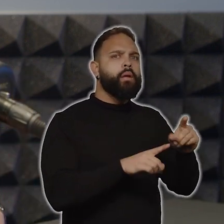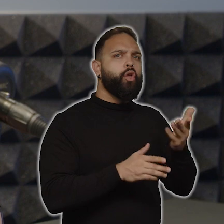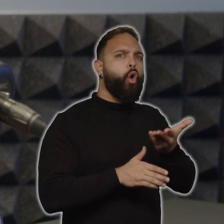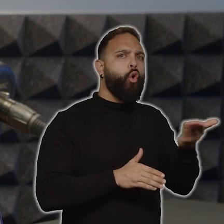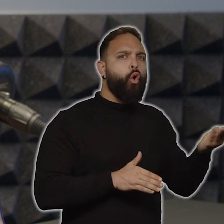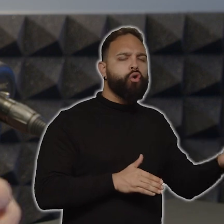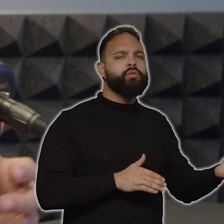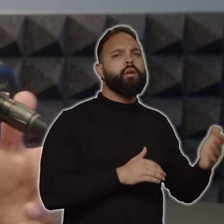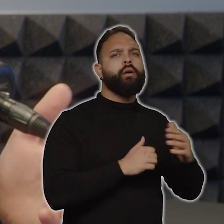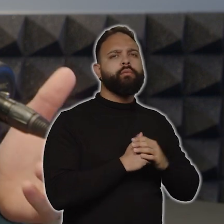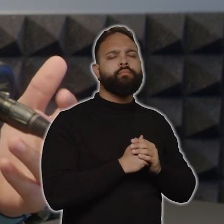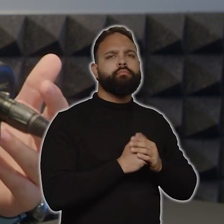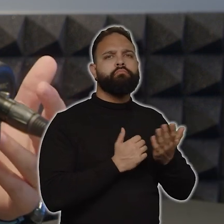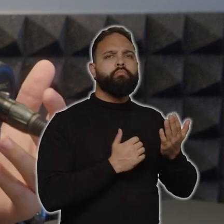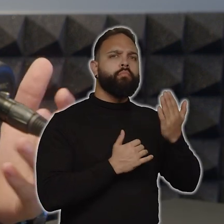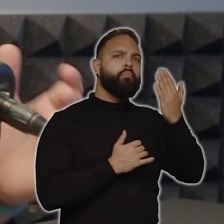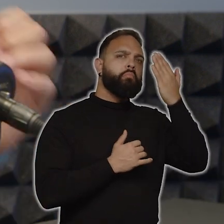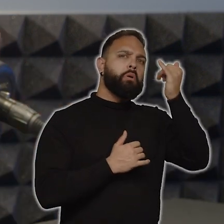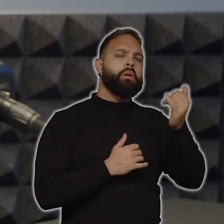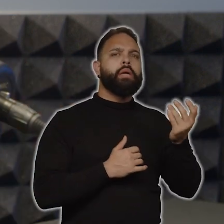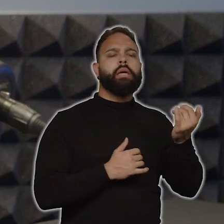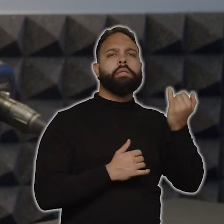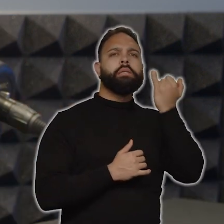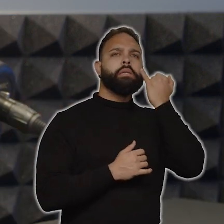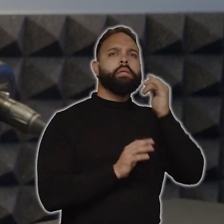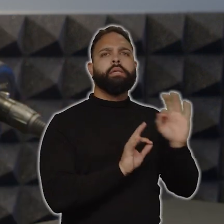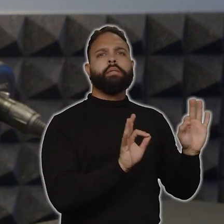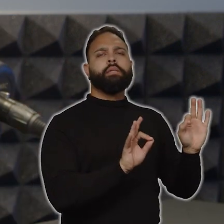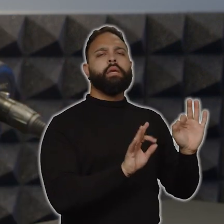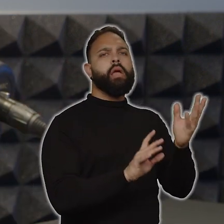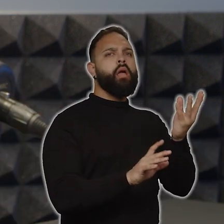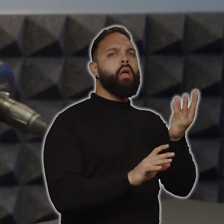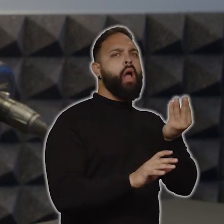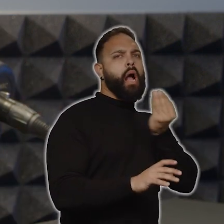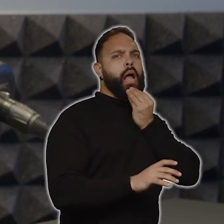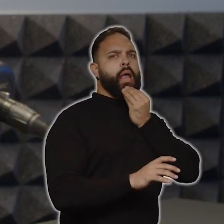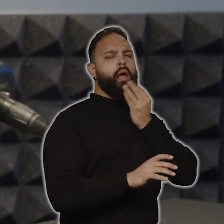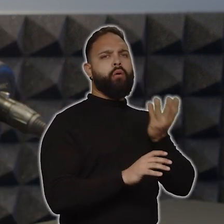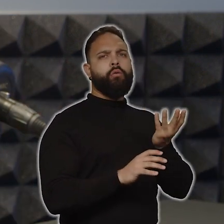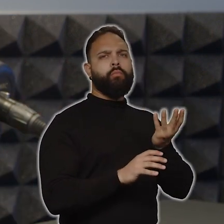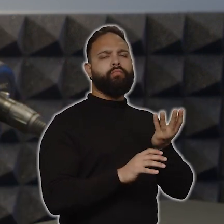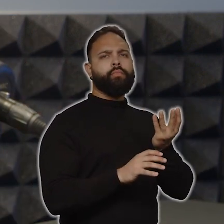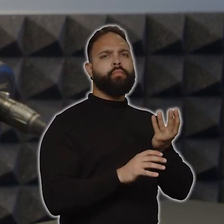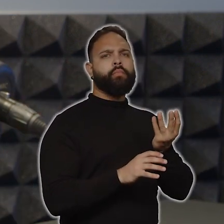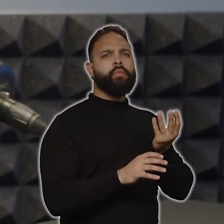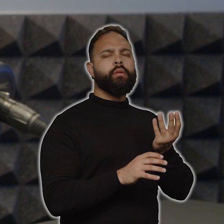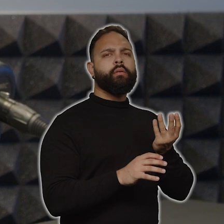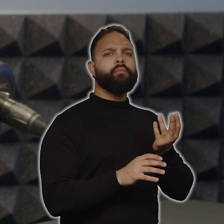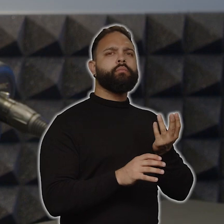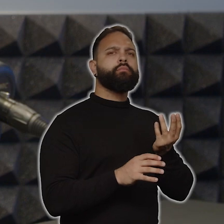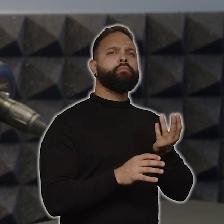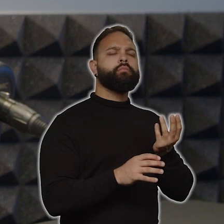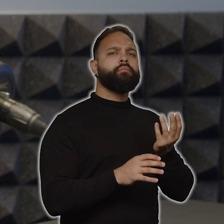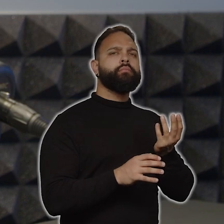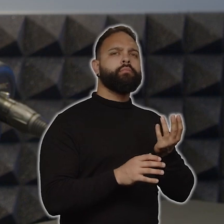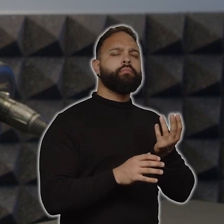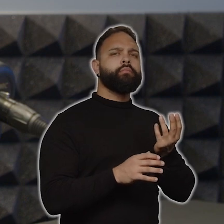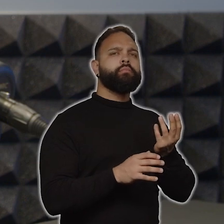pasando, porque si nos quedemos, callados, pues nosotros